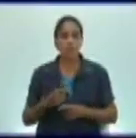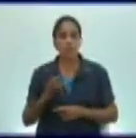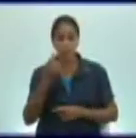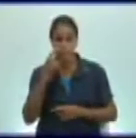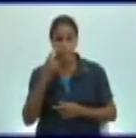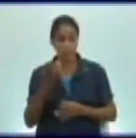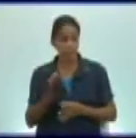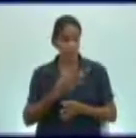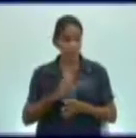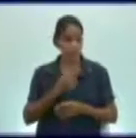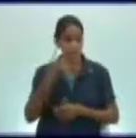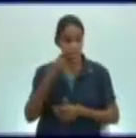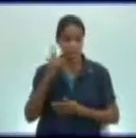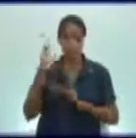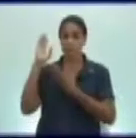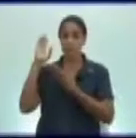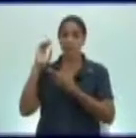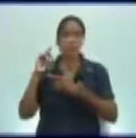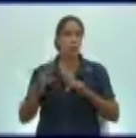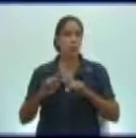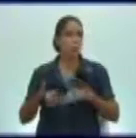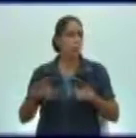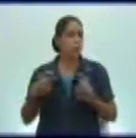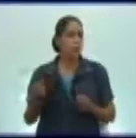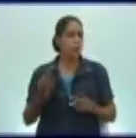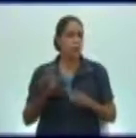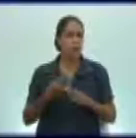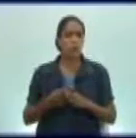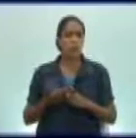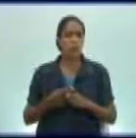observación. ¿Por qué se llaman anélidos?